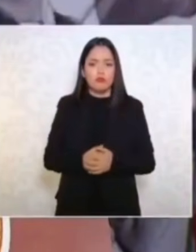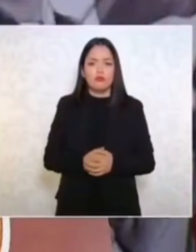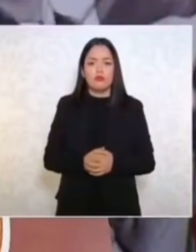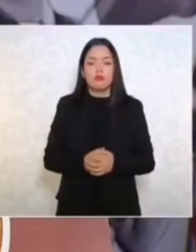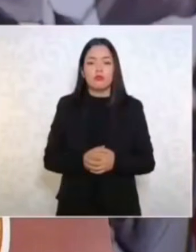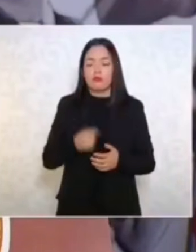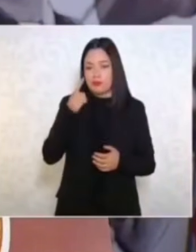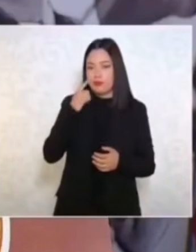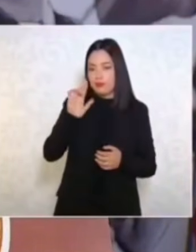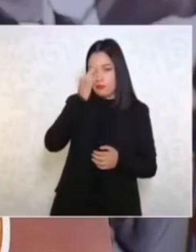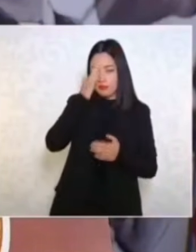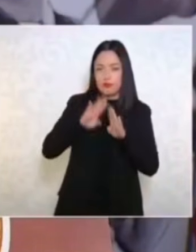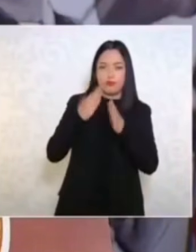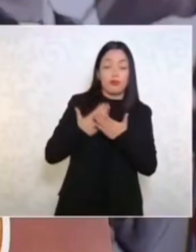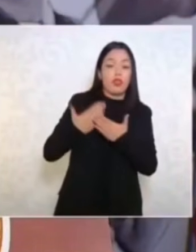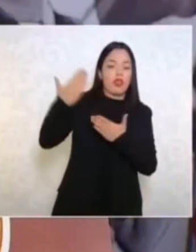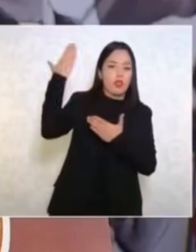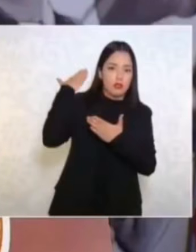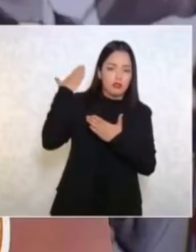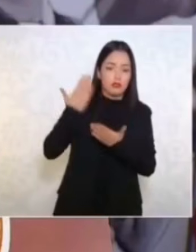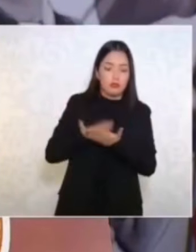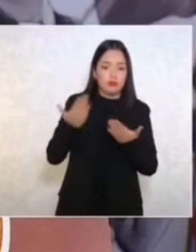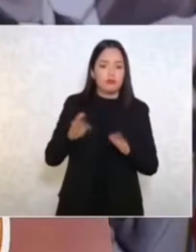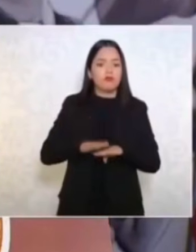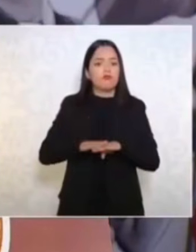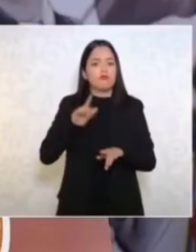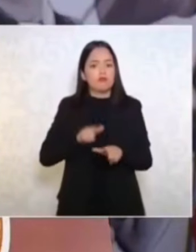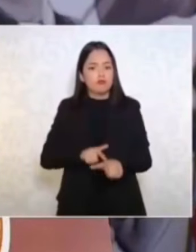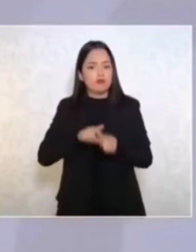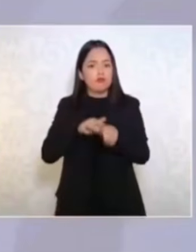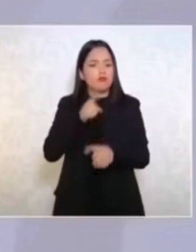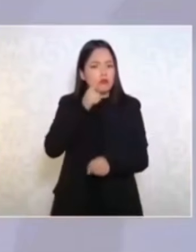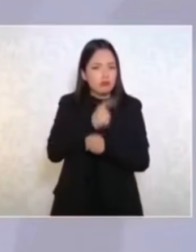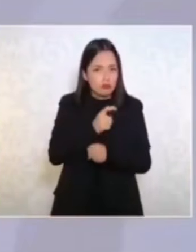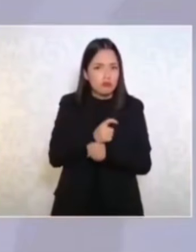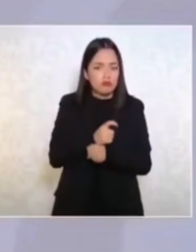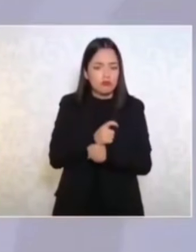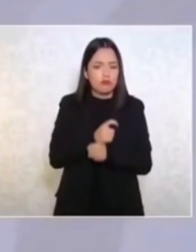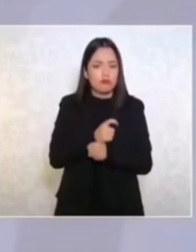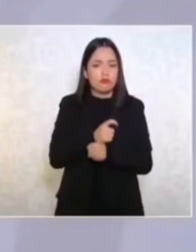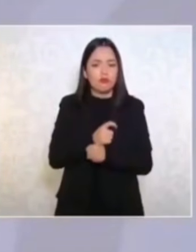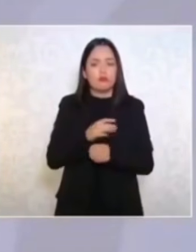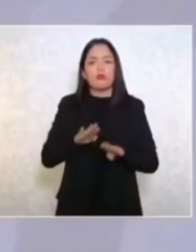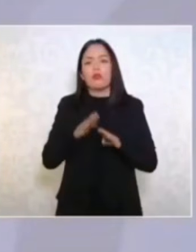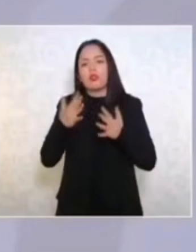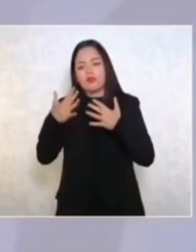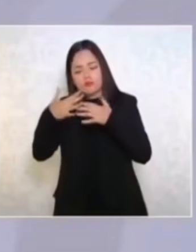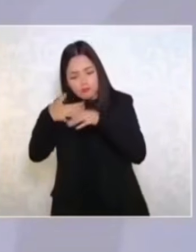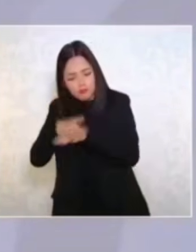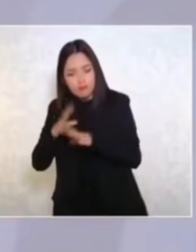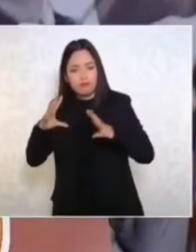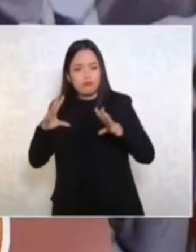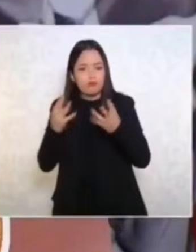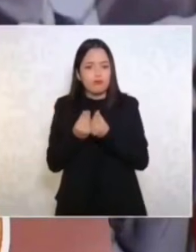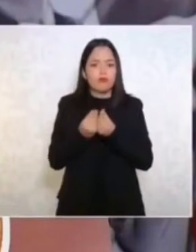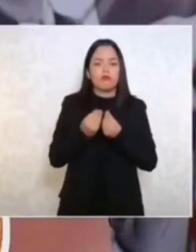incluso desde antes de los tratados comerciales. Pero a partir del primer tratado comercial pues ha habido una integración y en el TEMEC